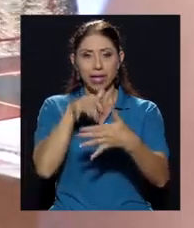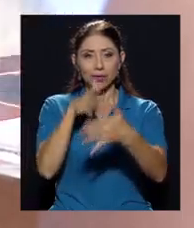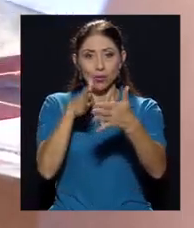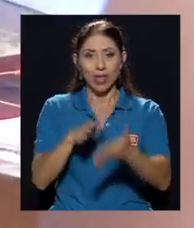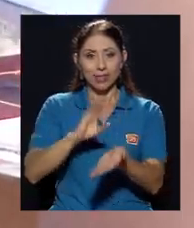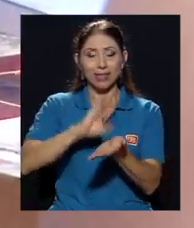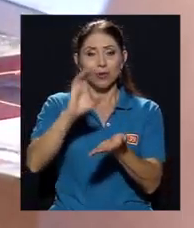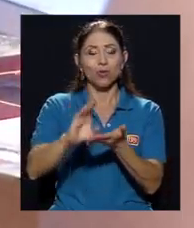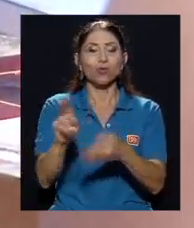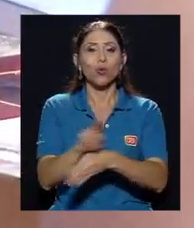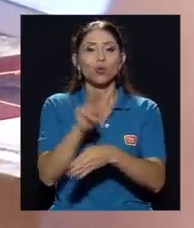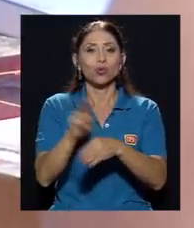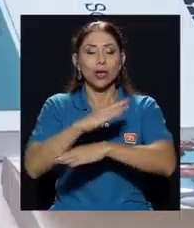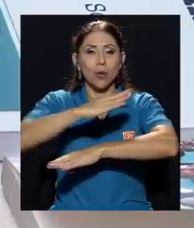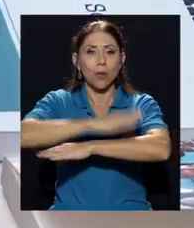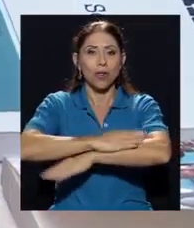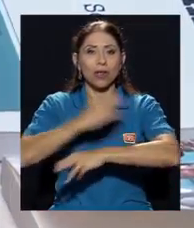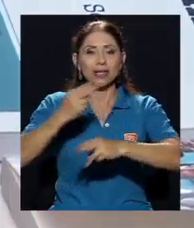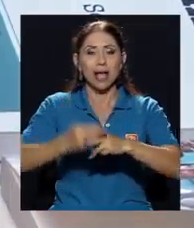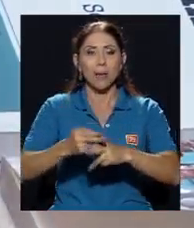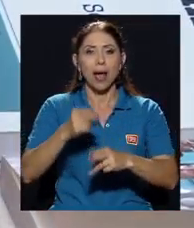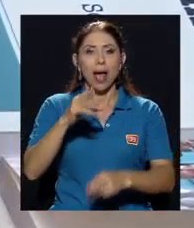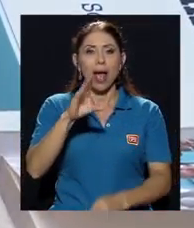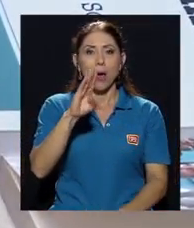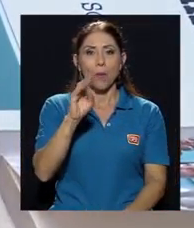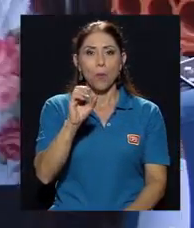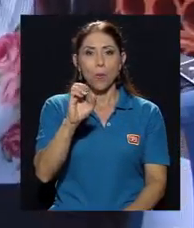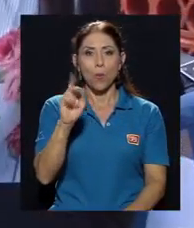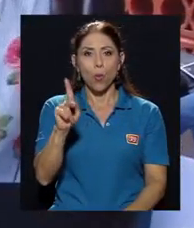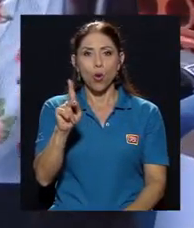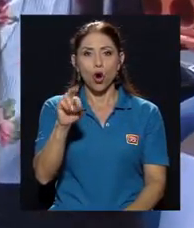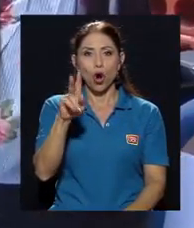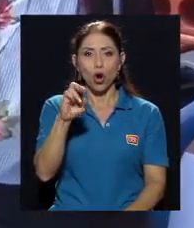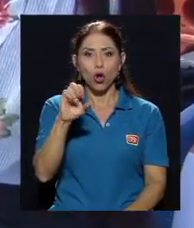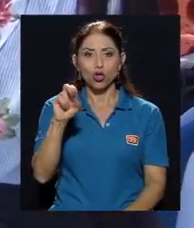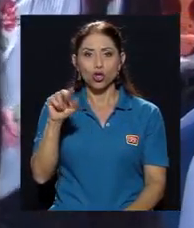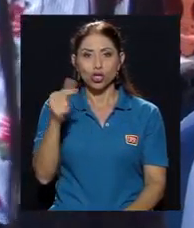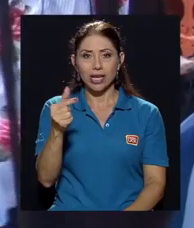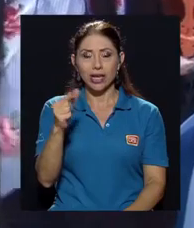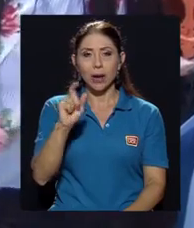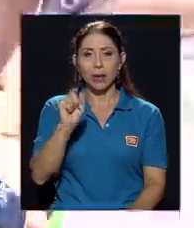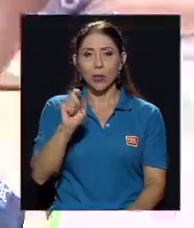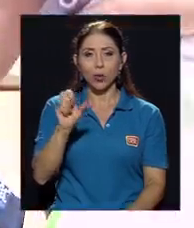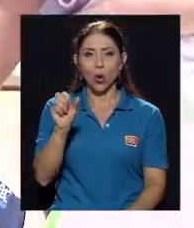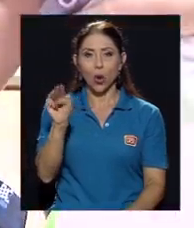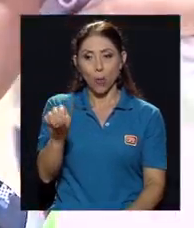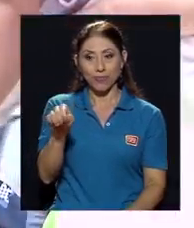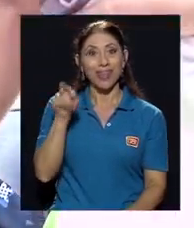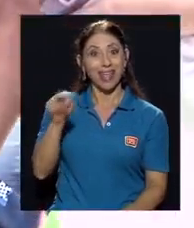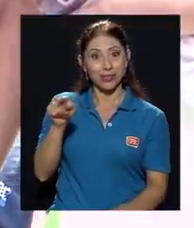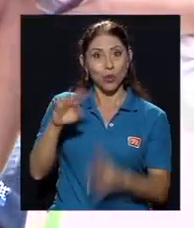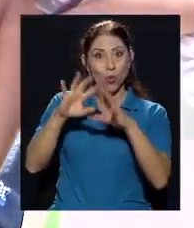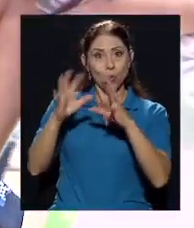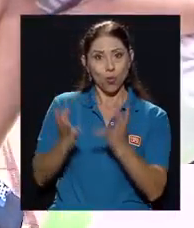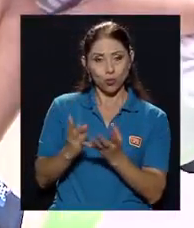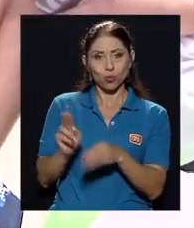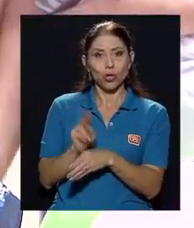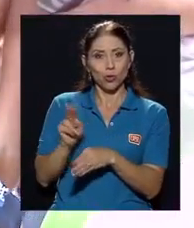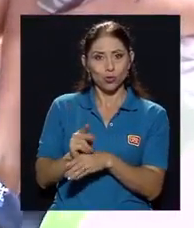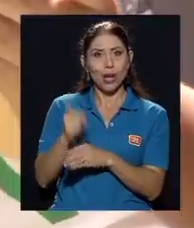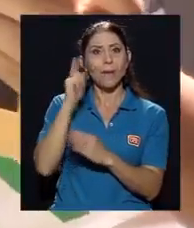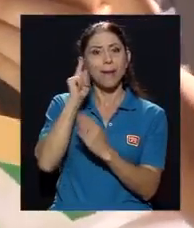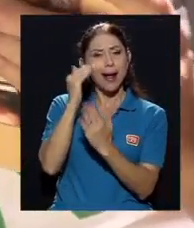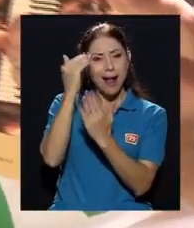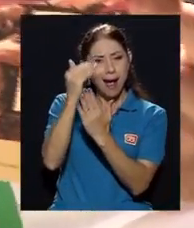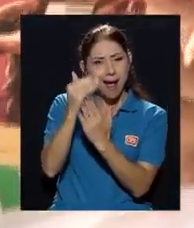del curso usaron la plataforma bookcrossing.com, una herramienta virtual usada mundialmente para registrar y darle seguimiento